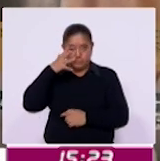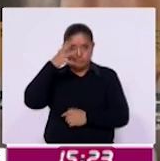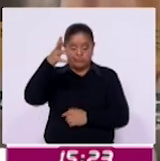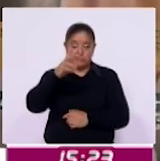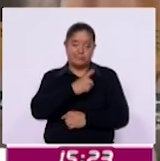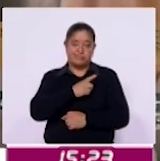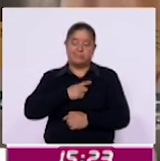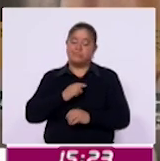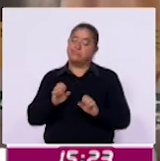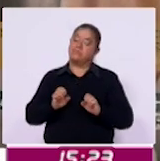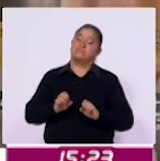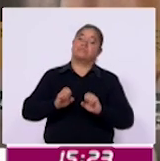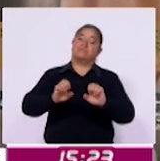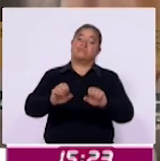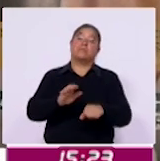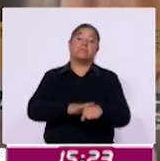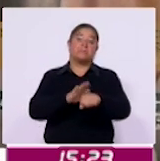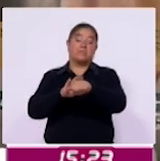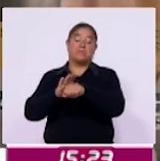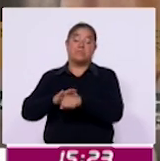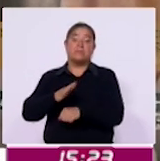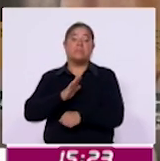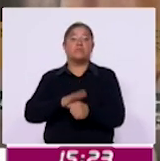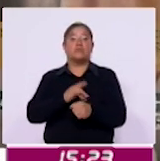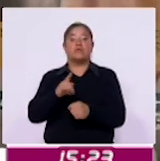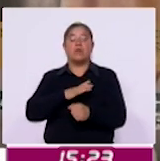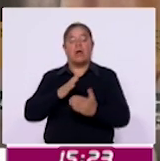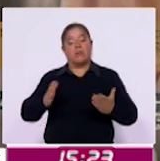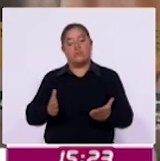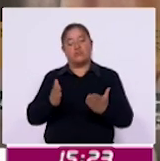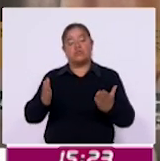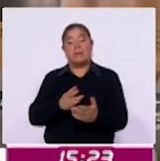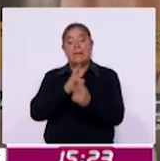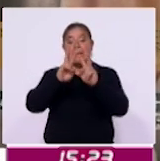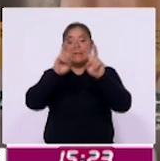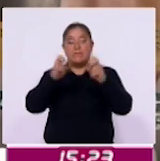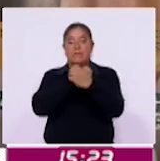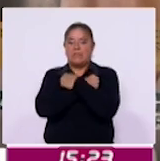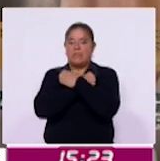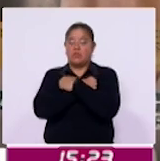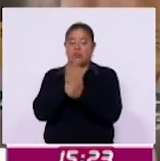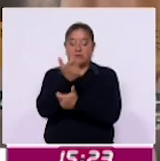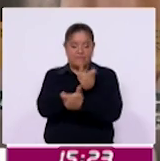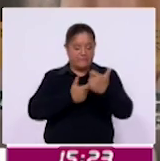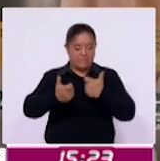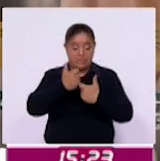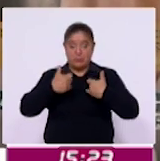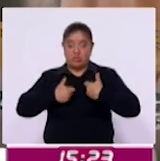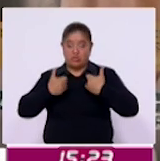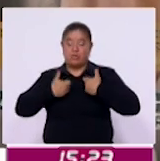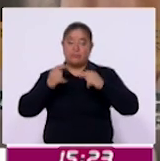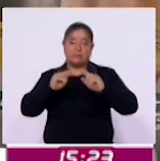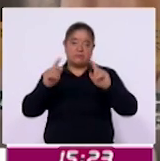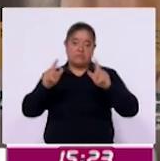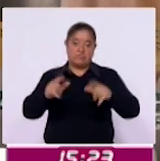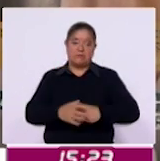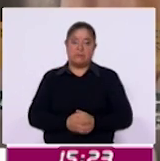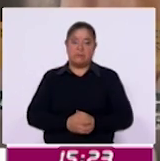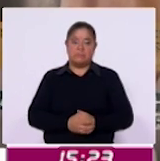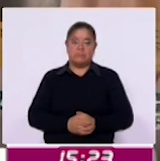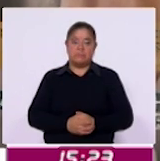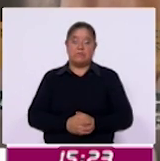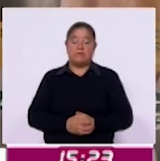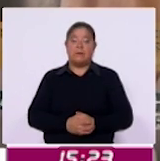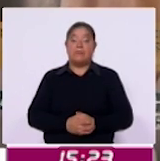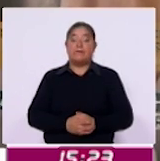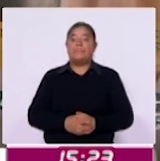emblemática, principalmente porque estamos impulsando el tema de la educación financiera en nuestros jóvenes tlaxcaltecas.